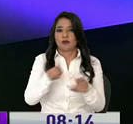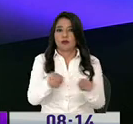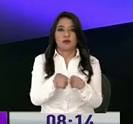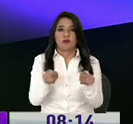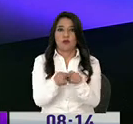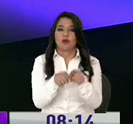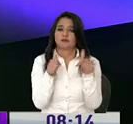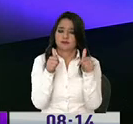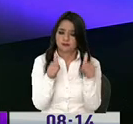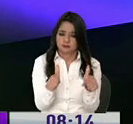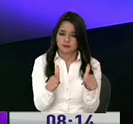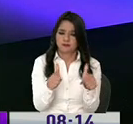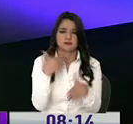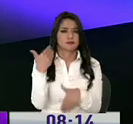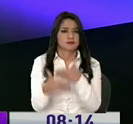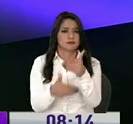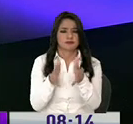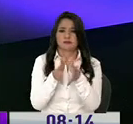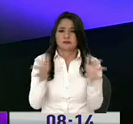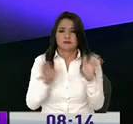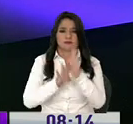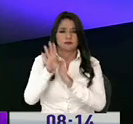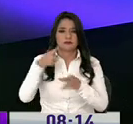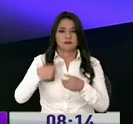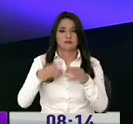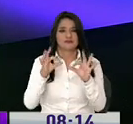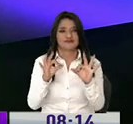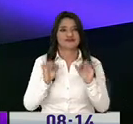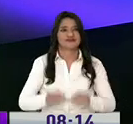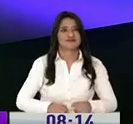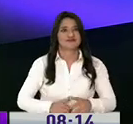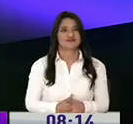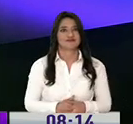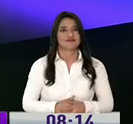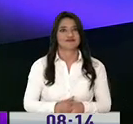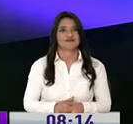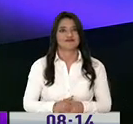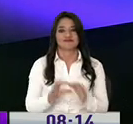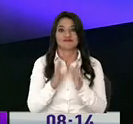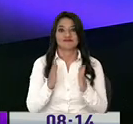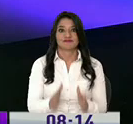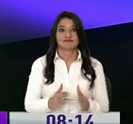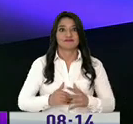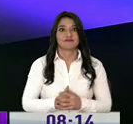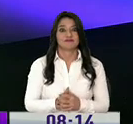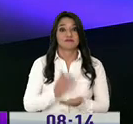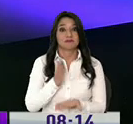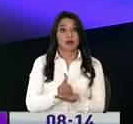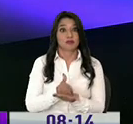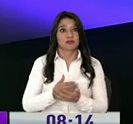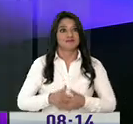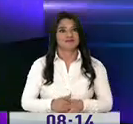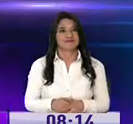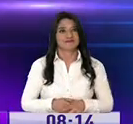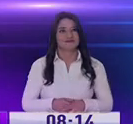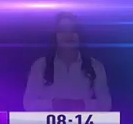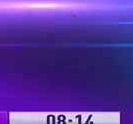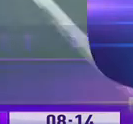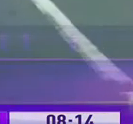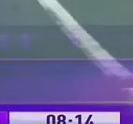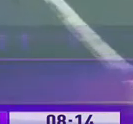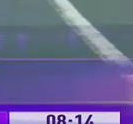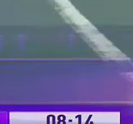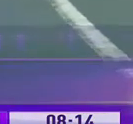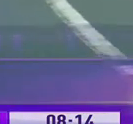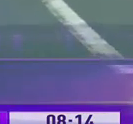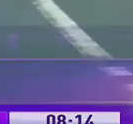tengamos mejores días en general para este Quito maravilloso. Mi querida Ali, me permite, vamos a una pausa y venimos. Por